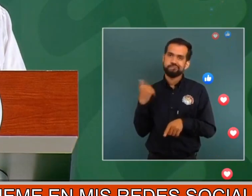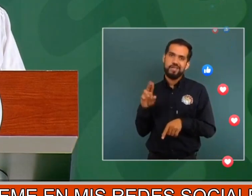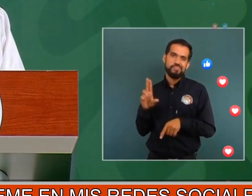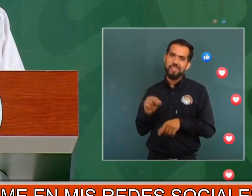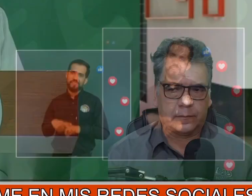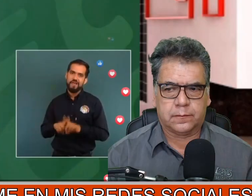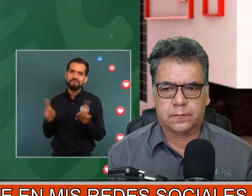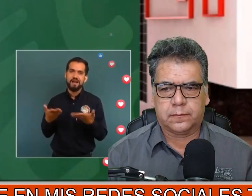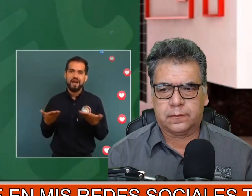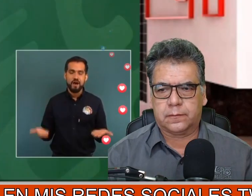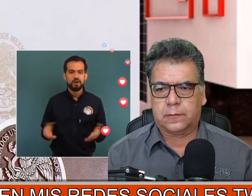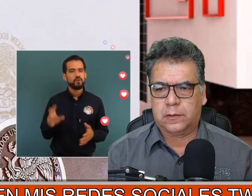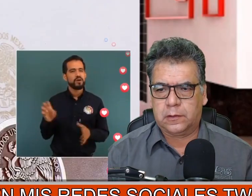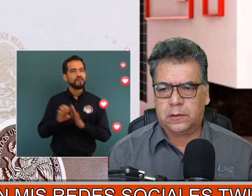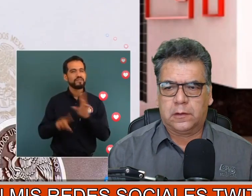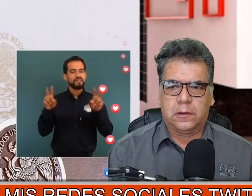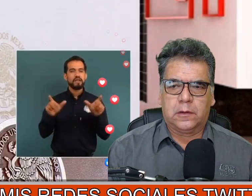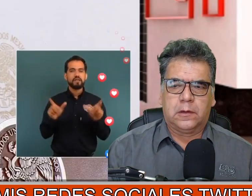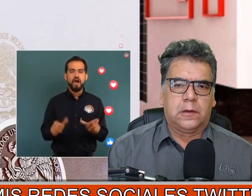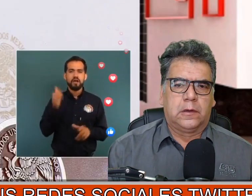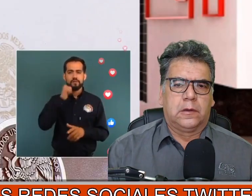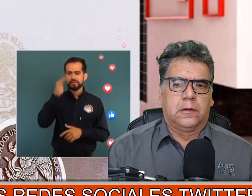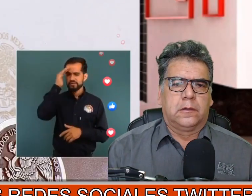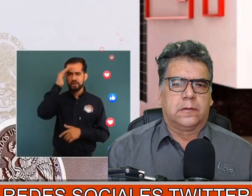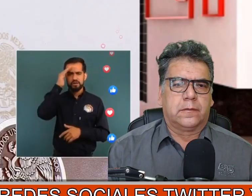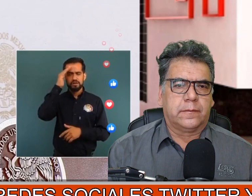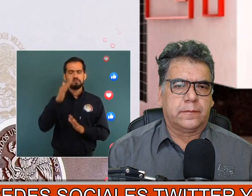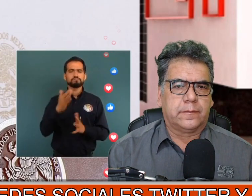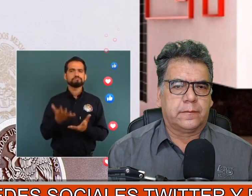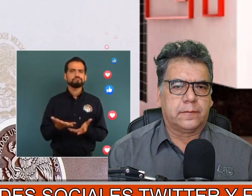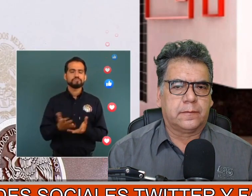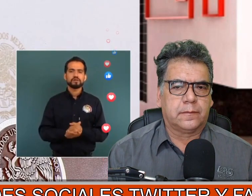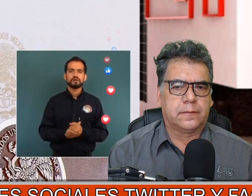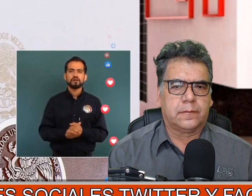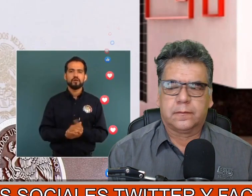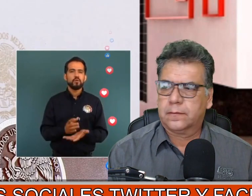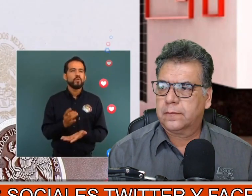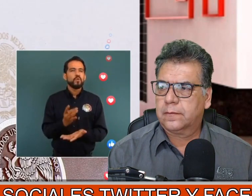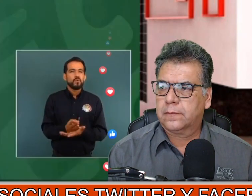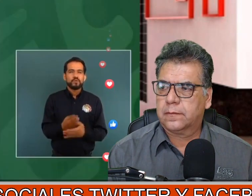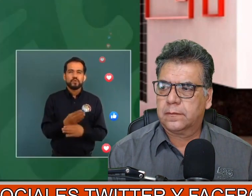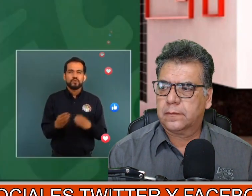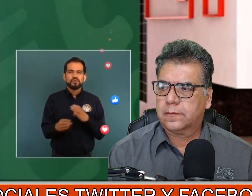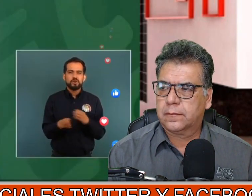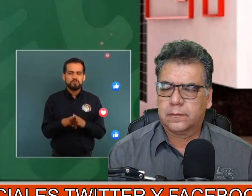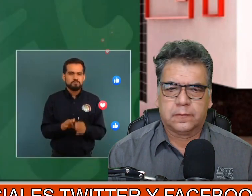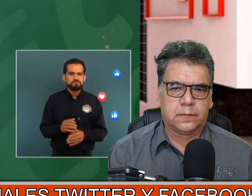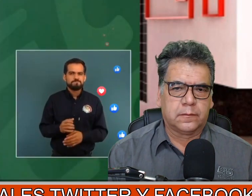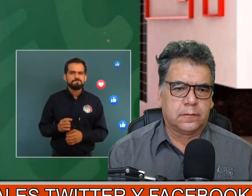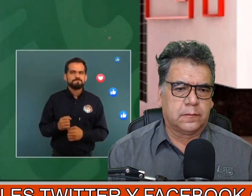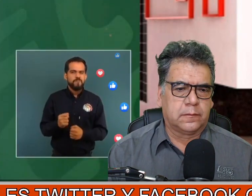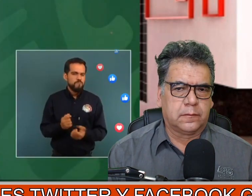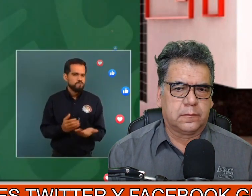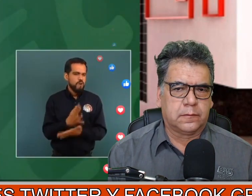Cuando se hablaba de seguridad, siempre se pensaba en medidas coercitivas,